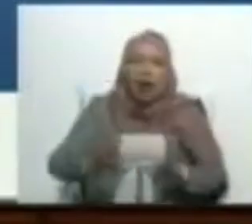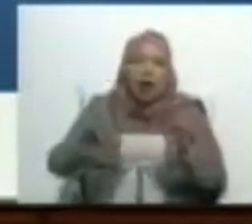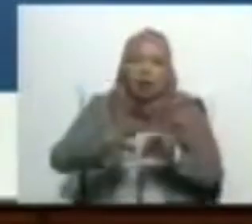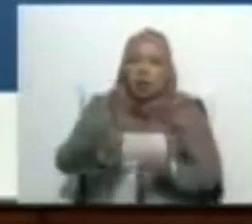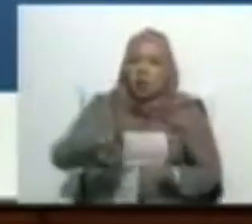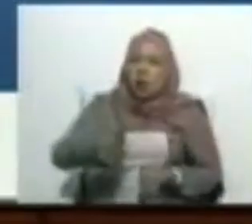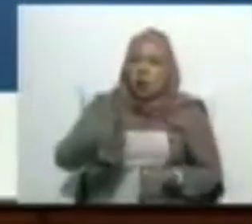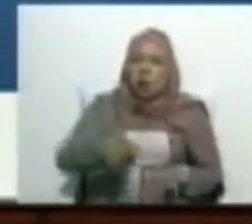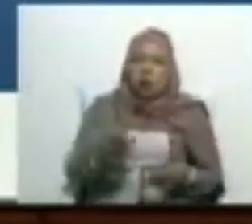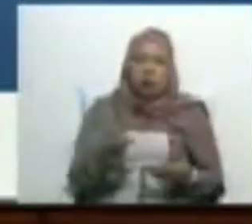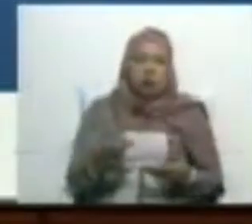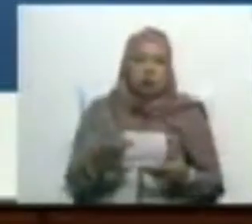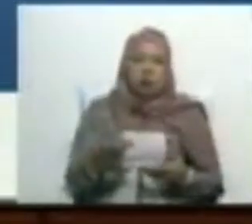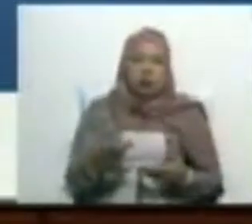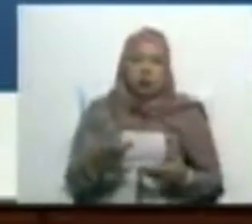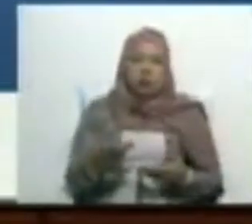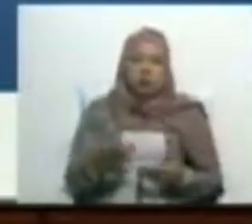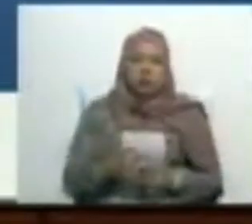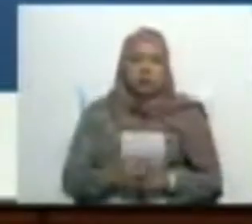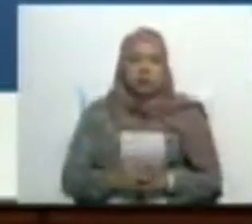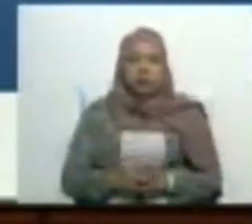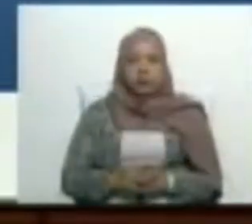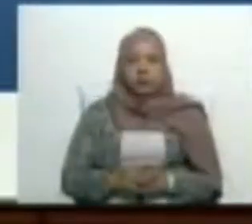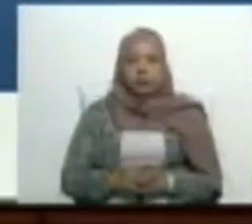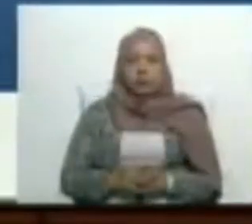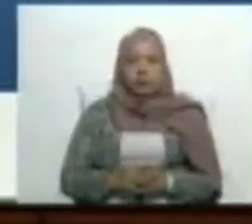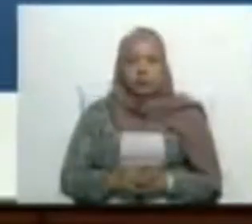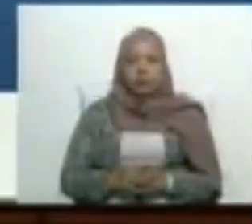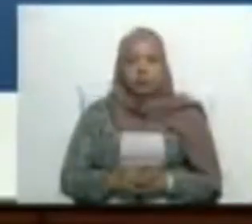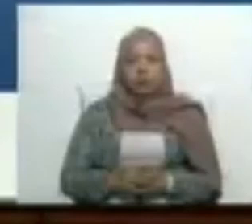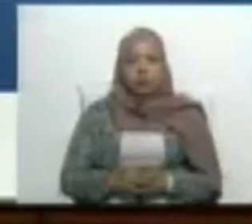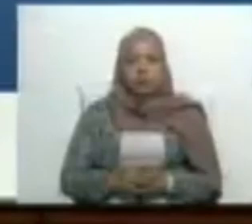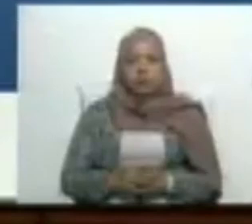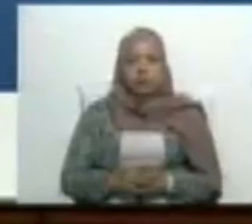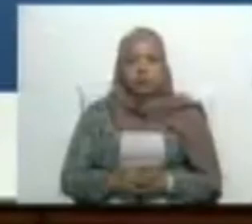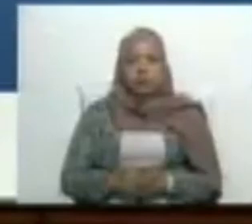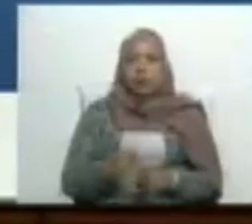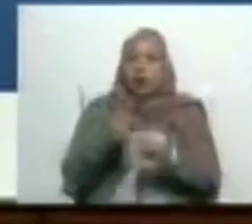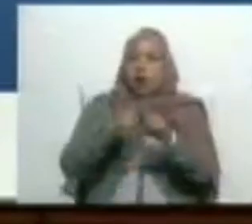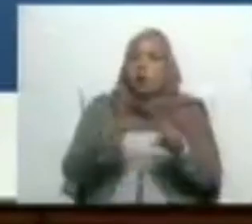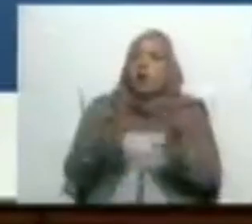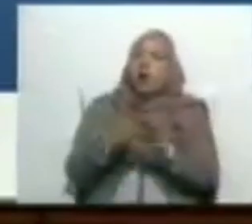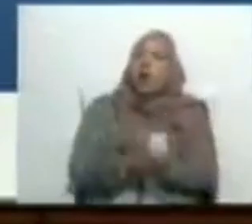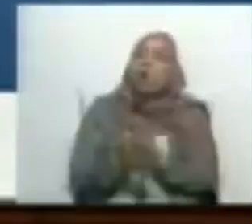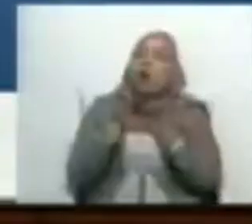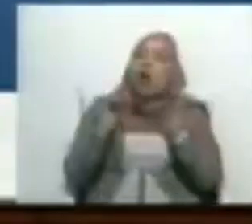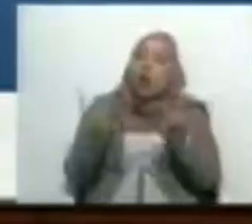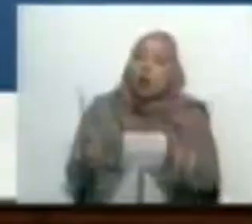tipo. A pesar de ello, vean ustedes, ¿en qué se basaron?